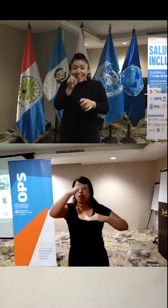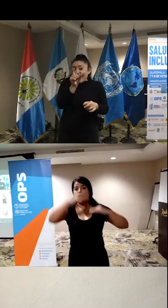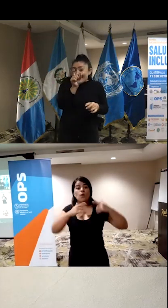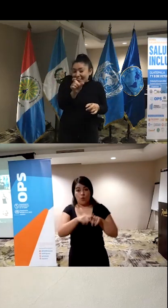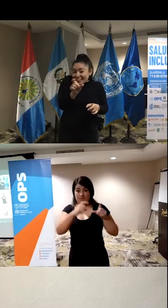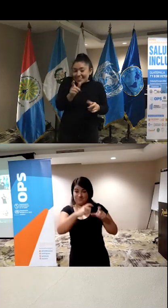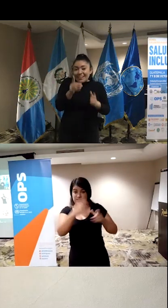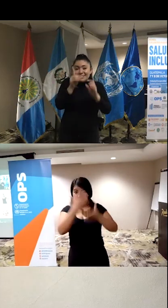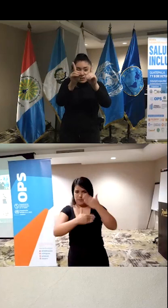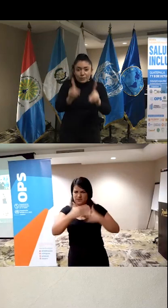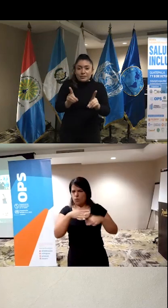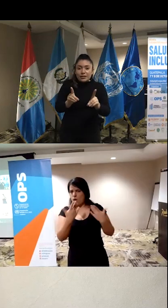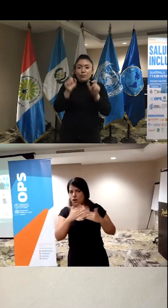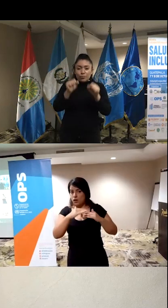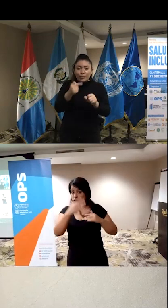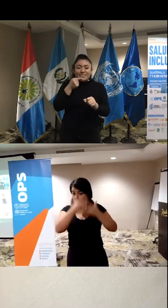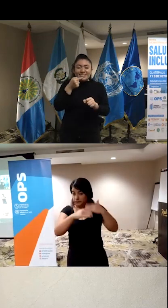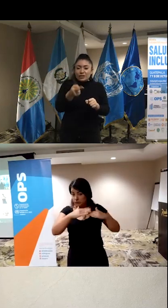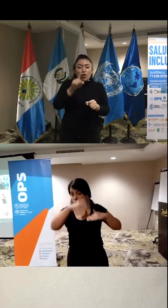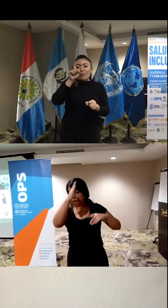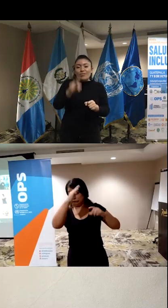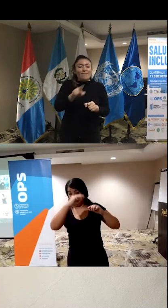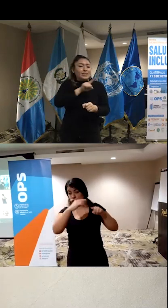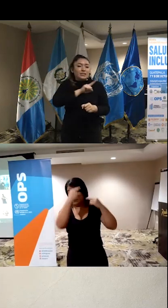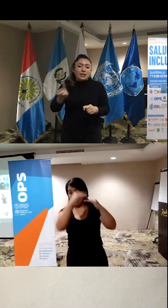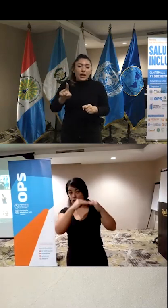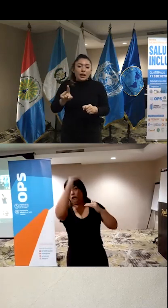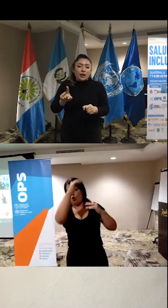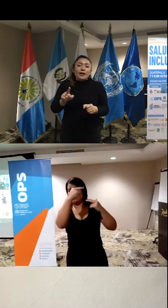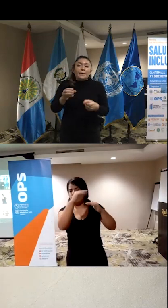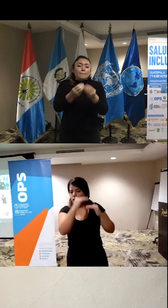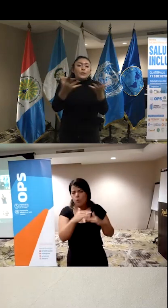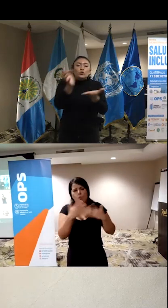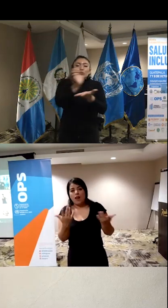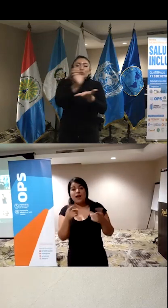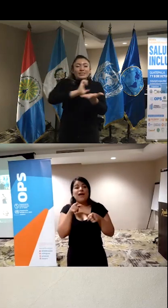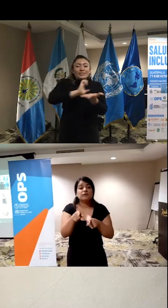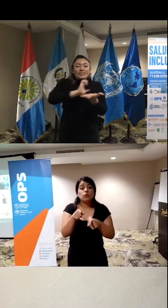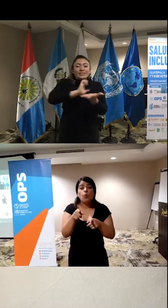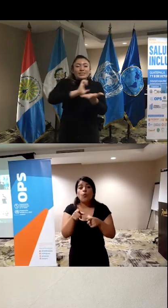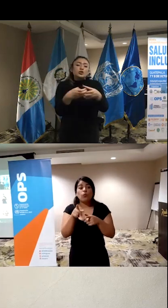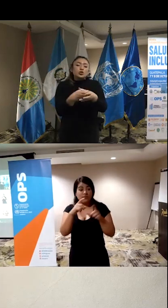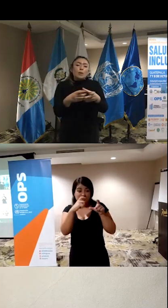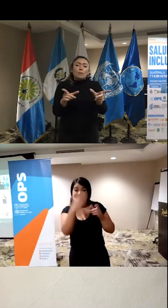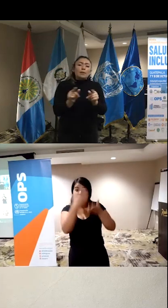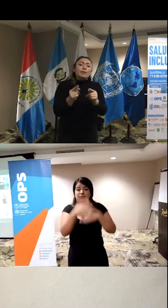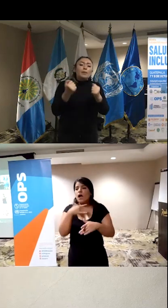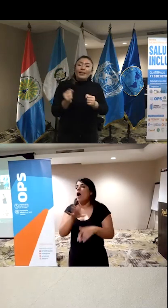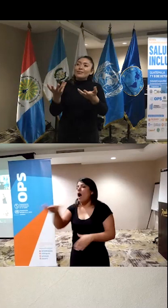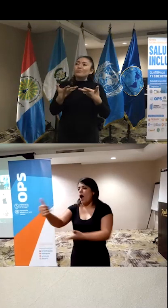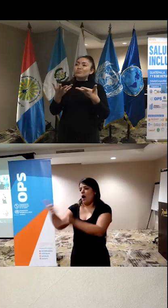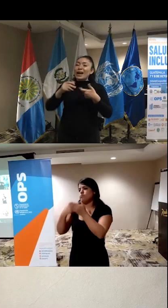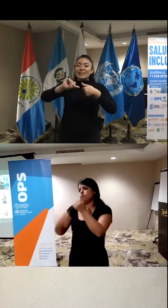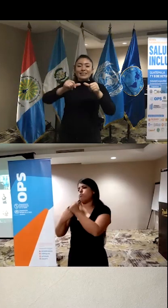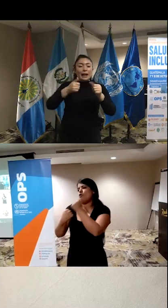discapacidad, el certificado de discapacidad no debe de ser en muchos estados una condición previa para acceder a apoyos.